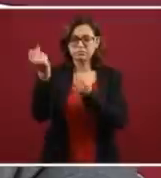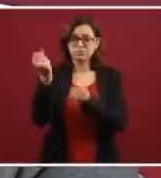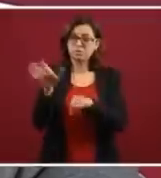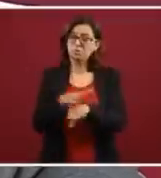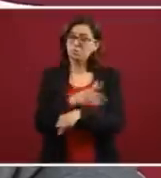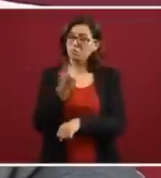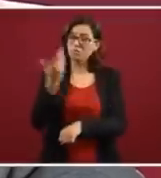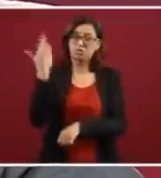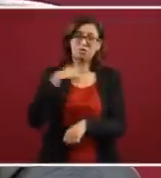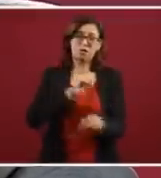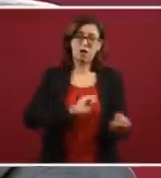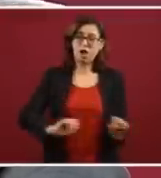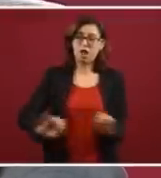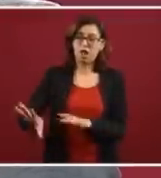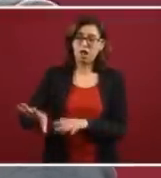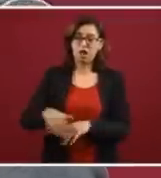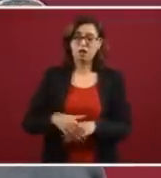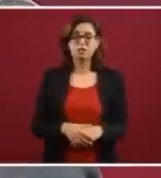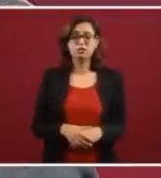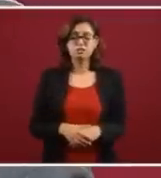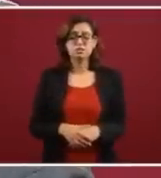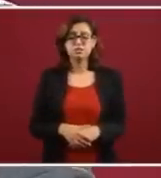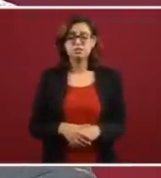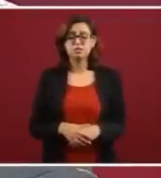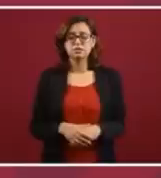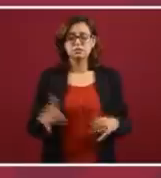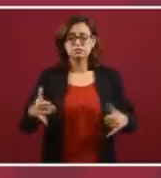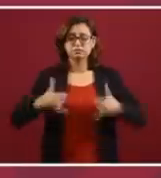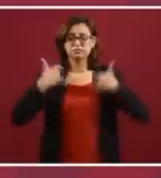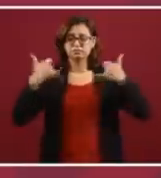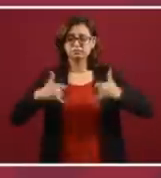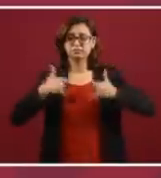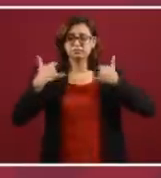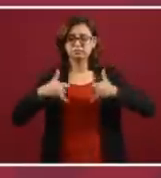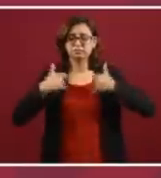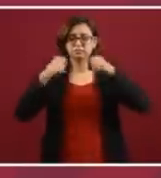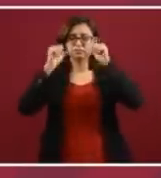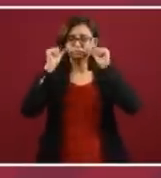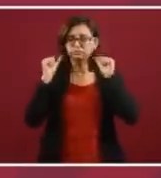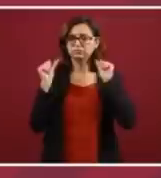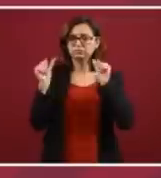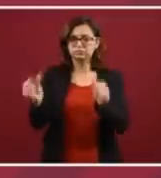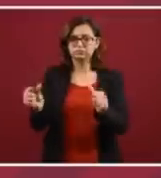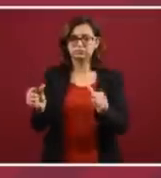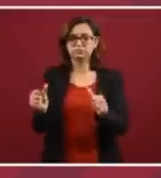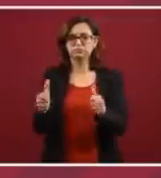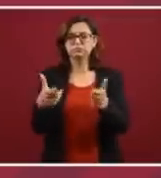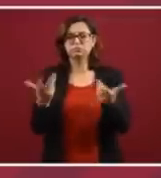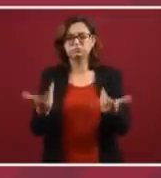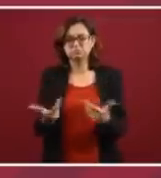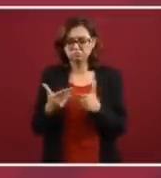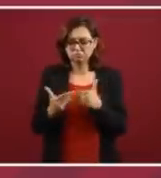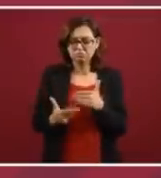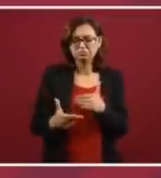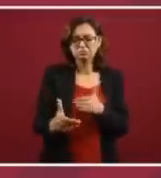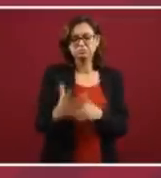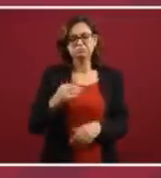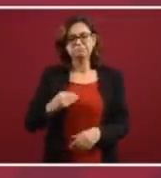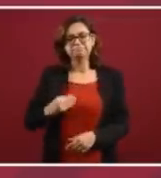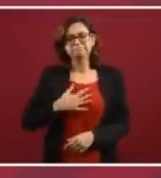se encontraba, que se atienda a los jóvenes y que haya